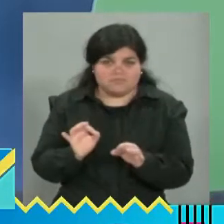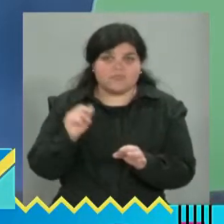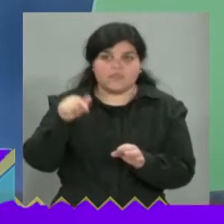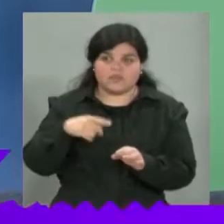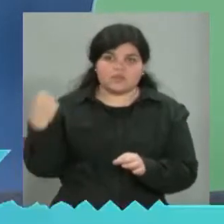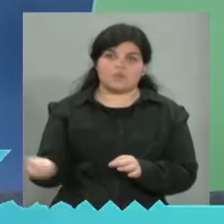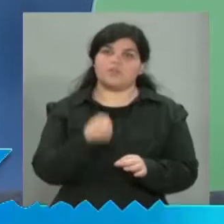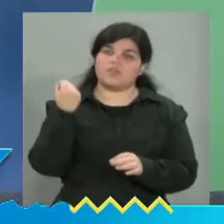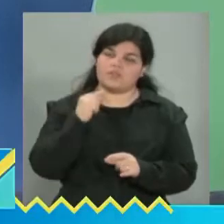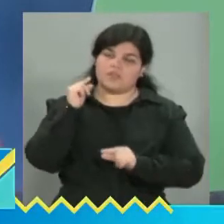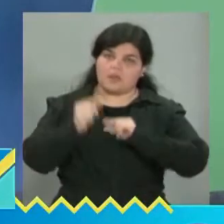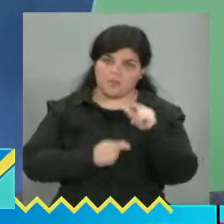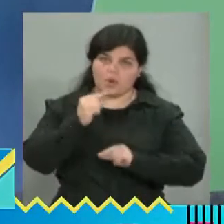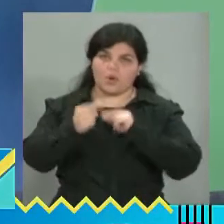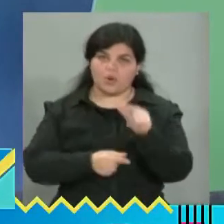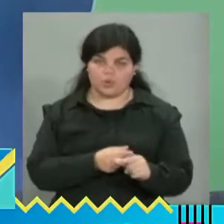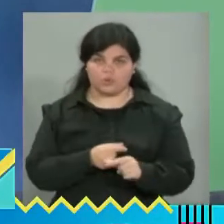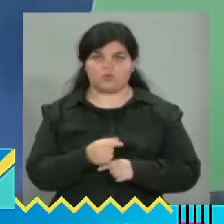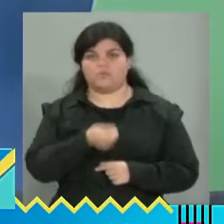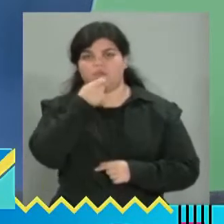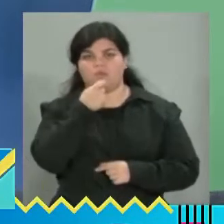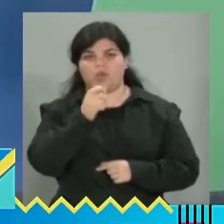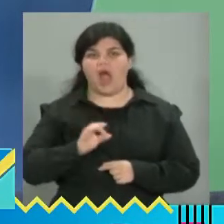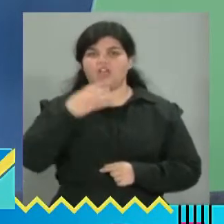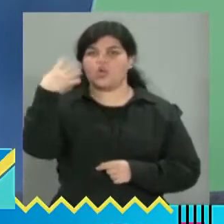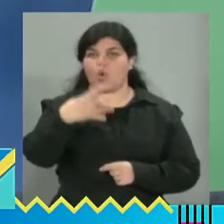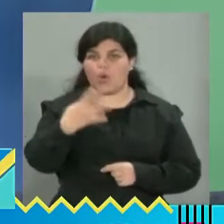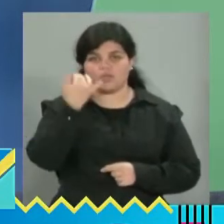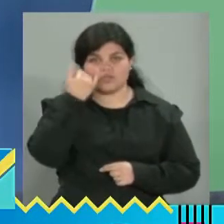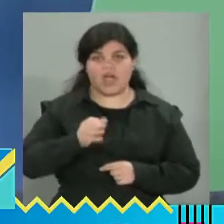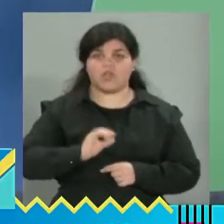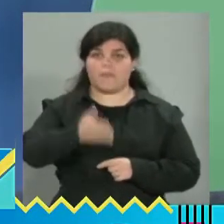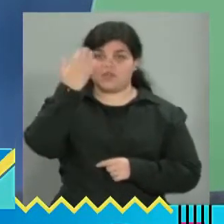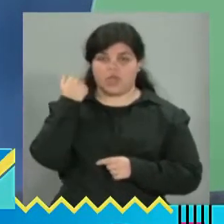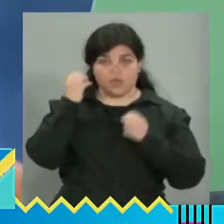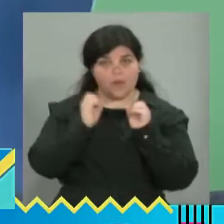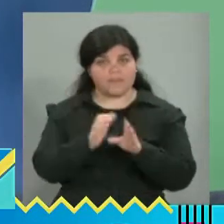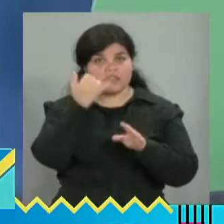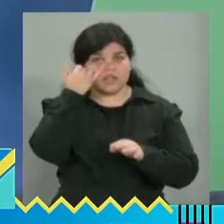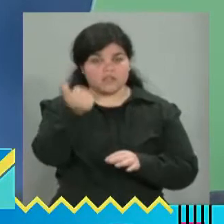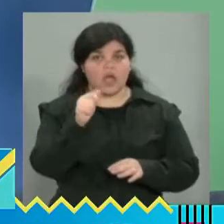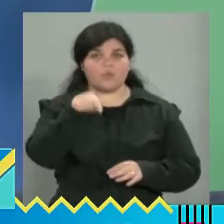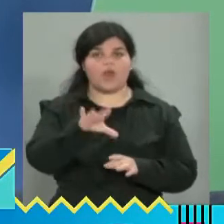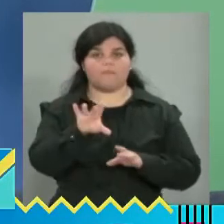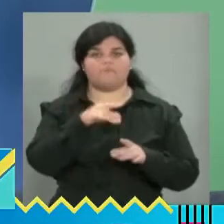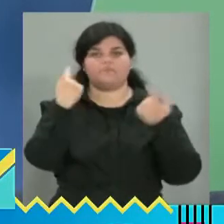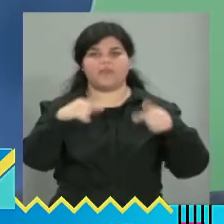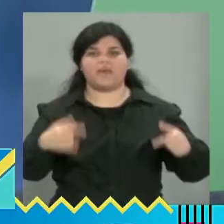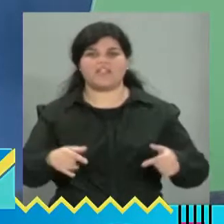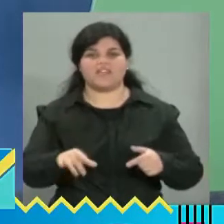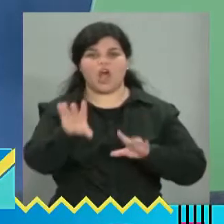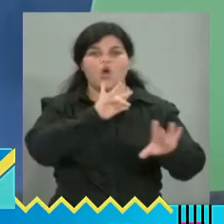abordando y mejorando, en donde, por ejemplo, en cuarto año nosotros hemos empezado desde el año pasado con una optativa en lo que hace